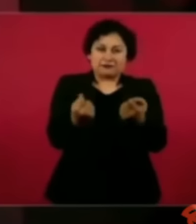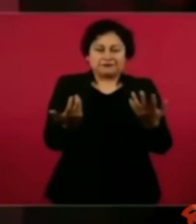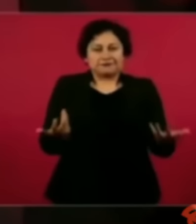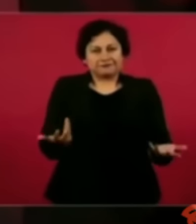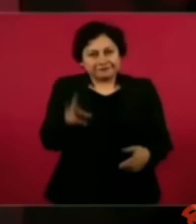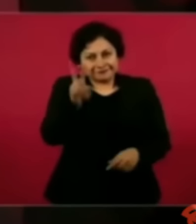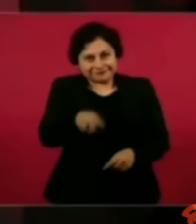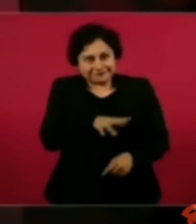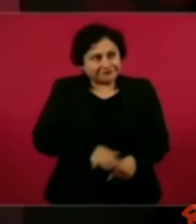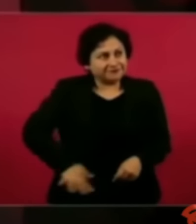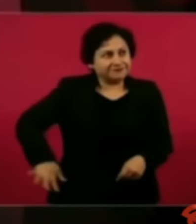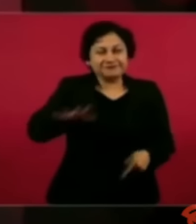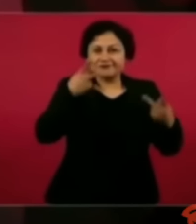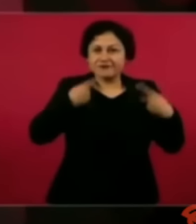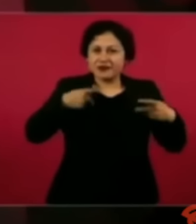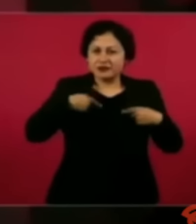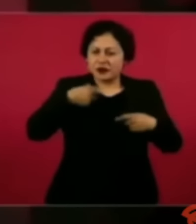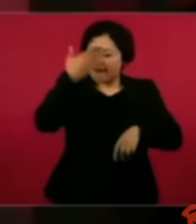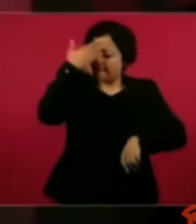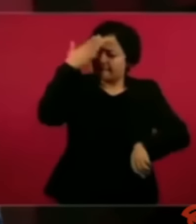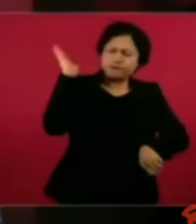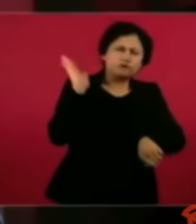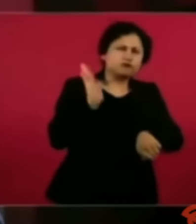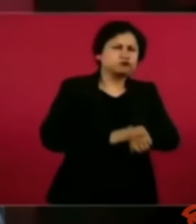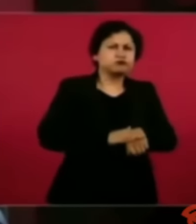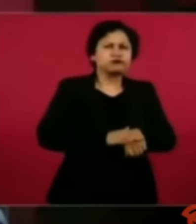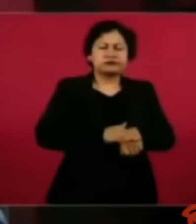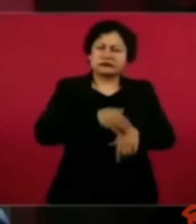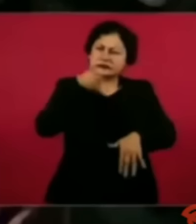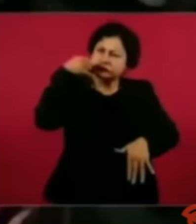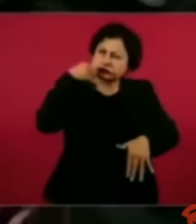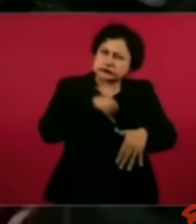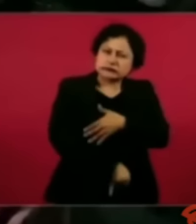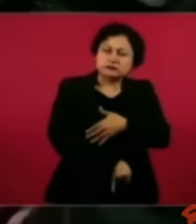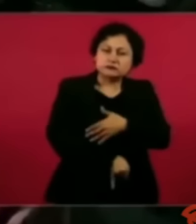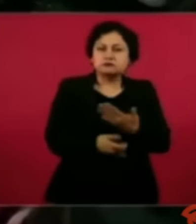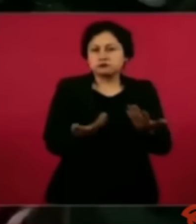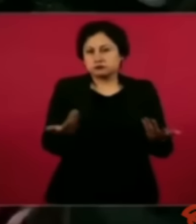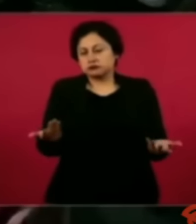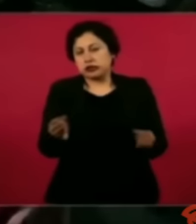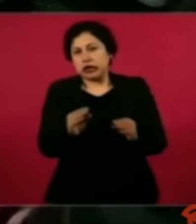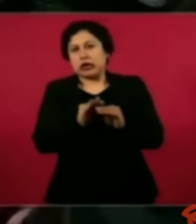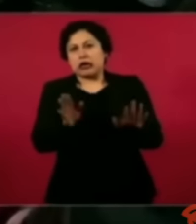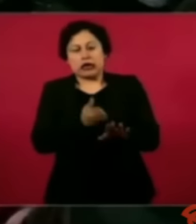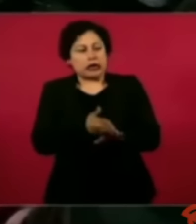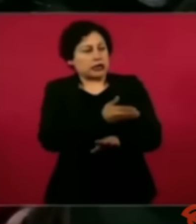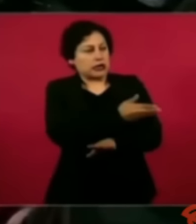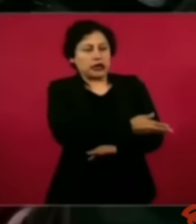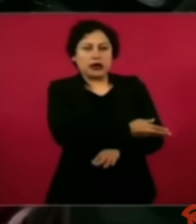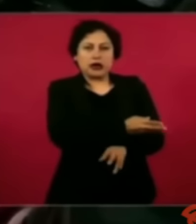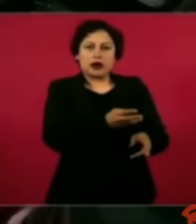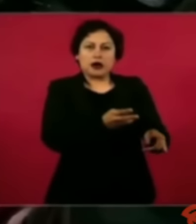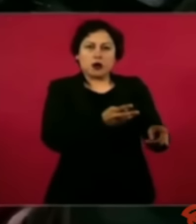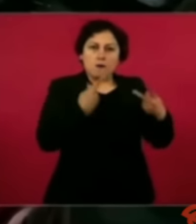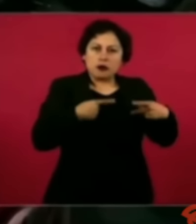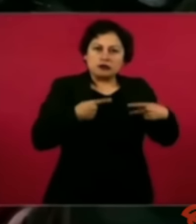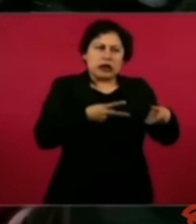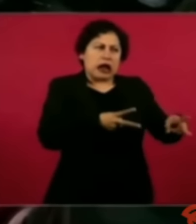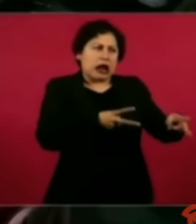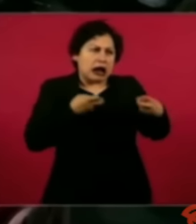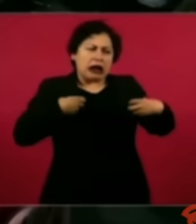que a pesar del saqueo que ya mencioné,